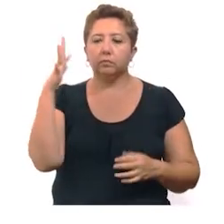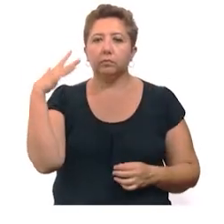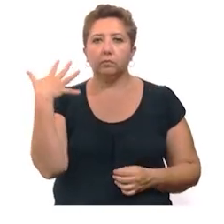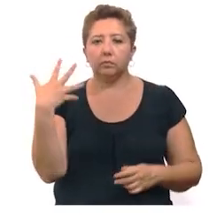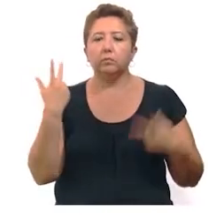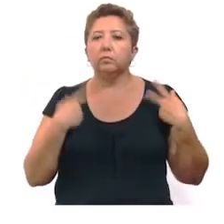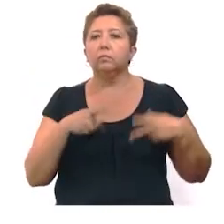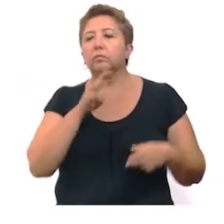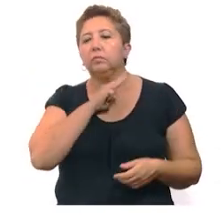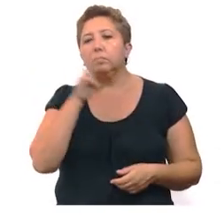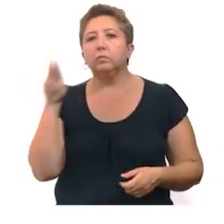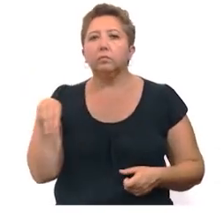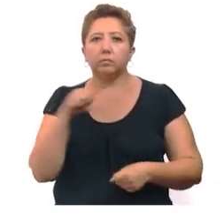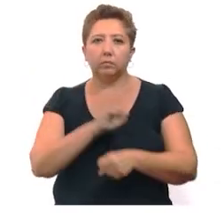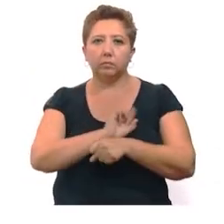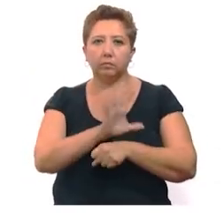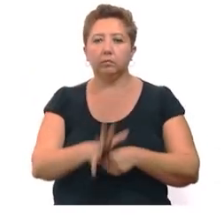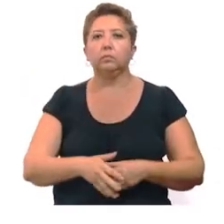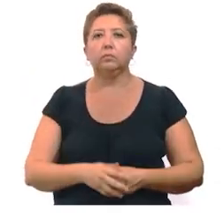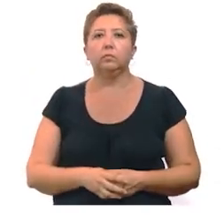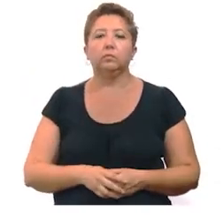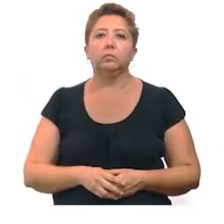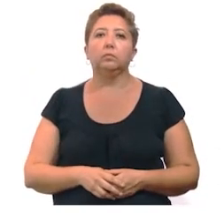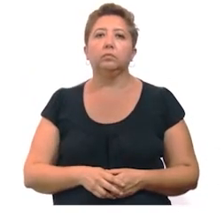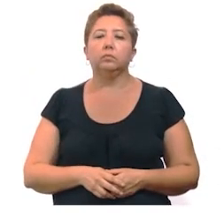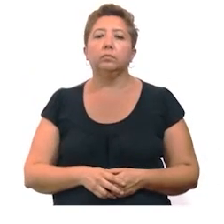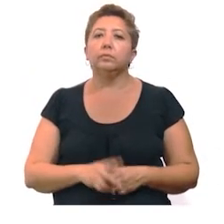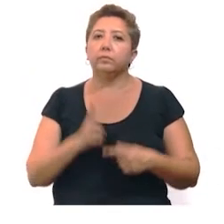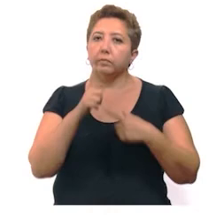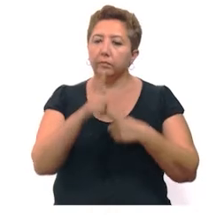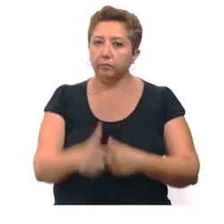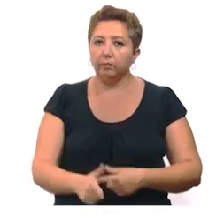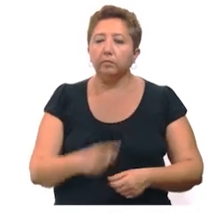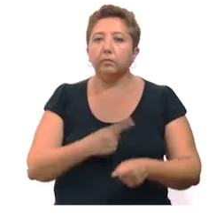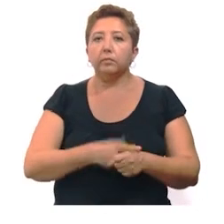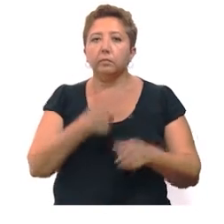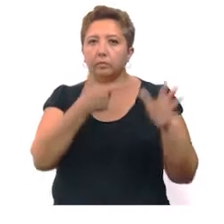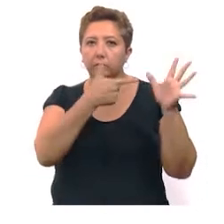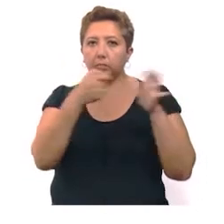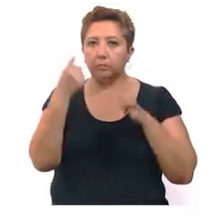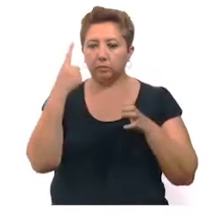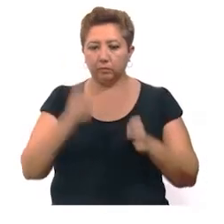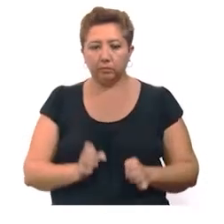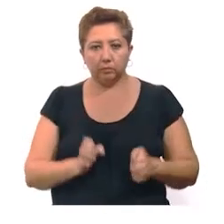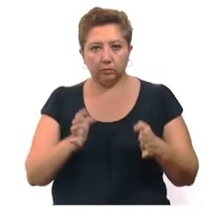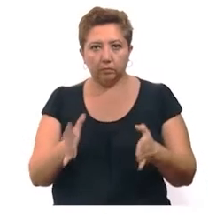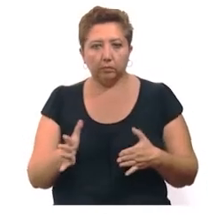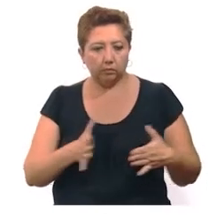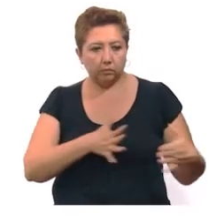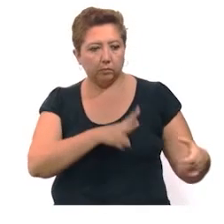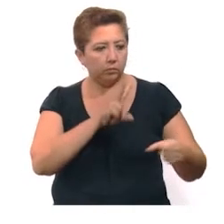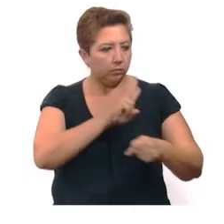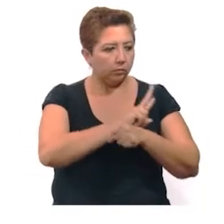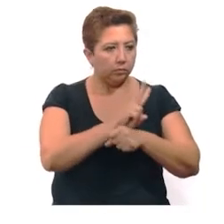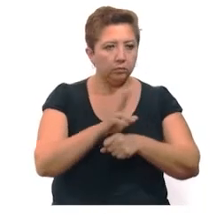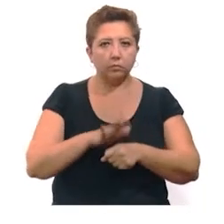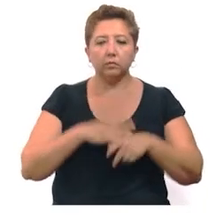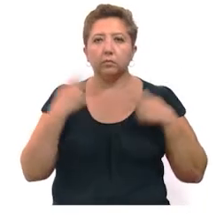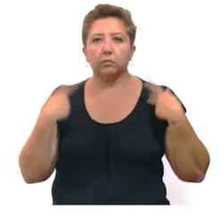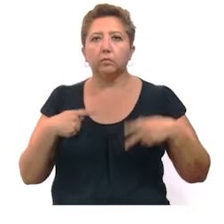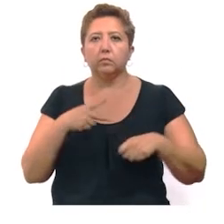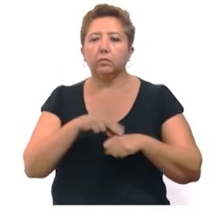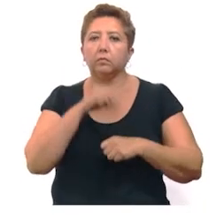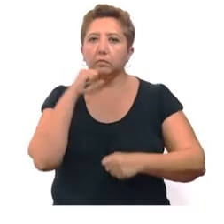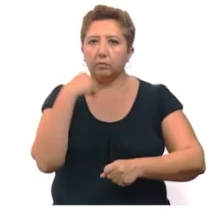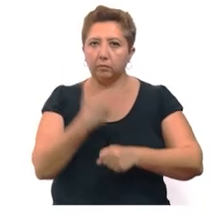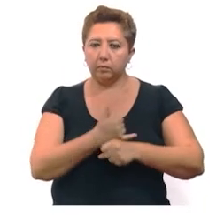3.055 las personas fallecidas a causa del coronavirus. De los casos activos, 701 están estables, aislados y monitoreados constantemente